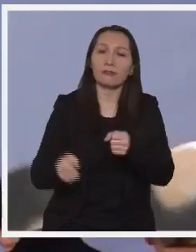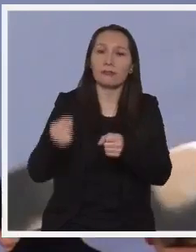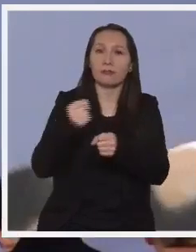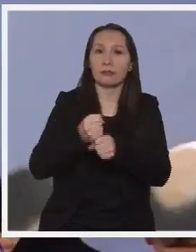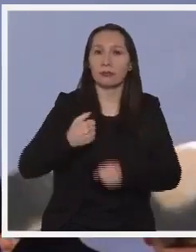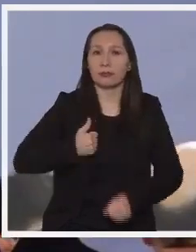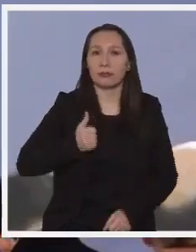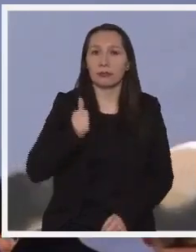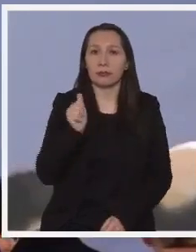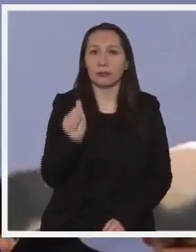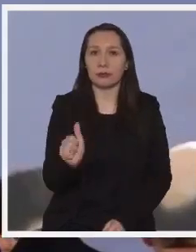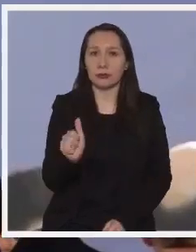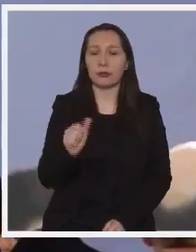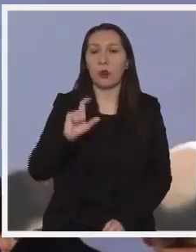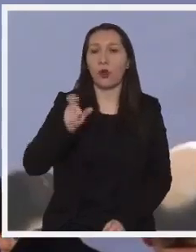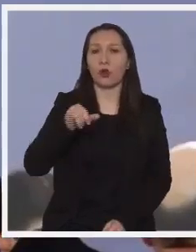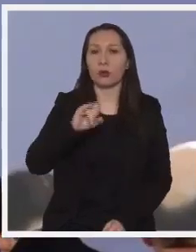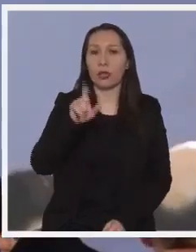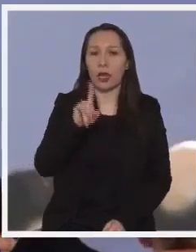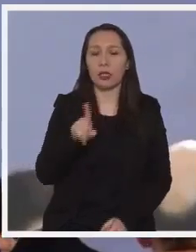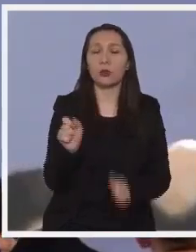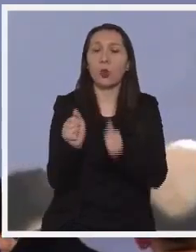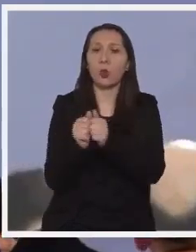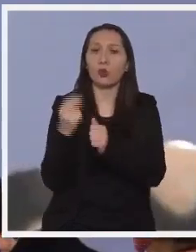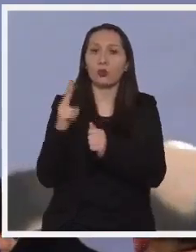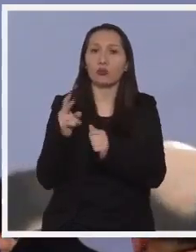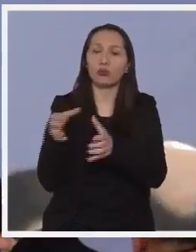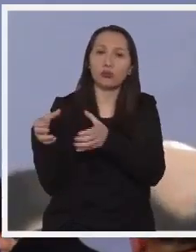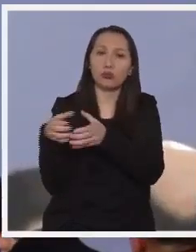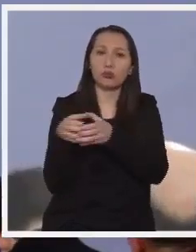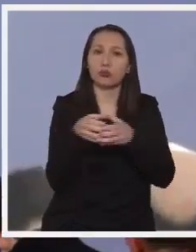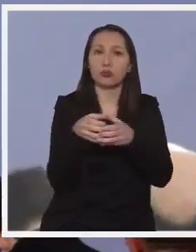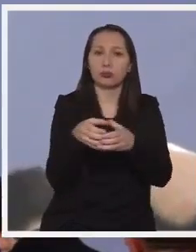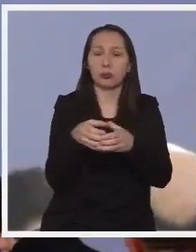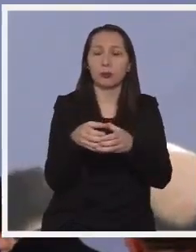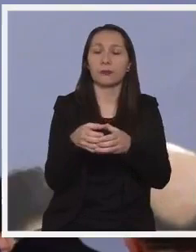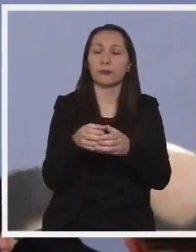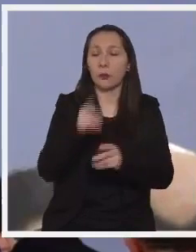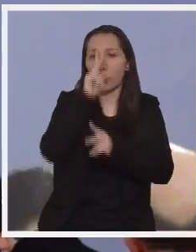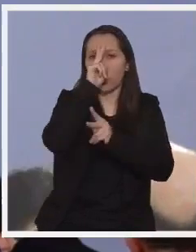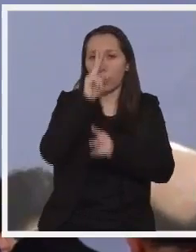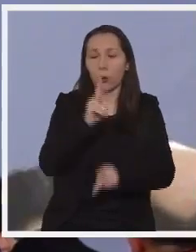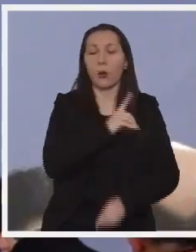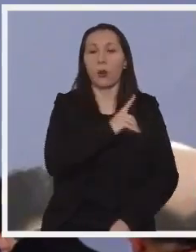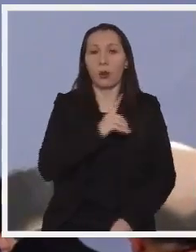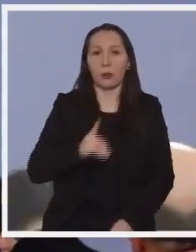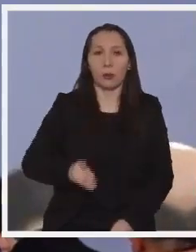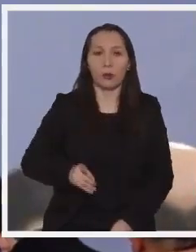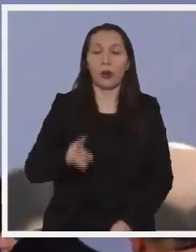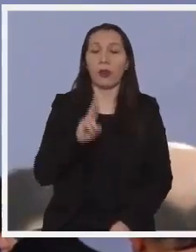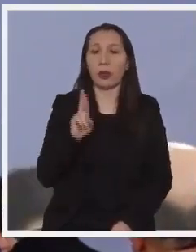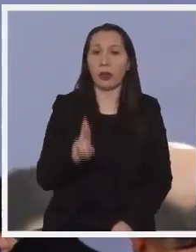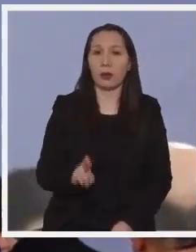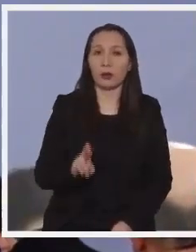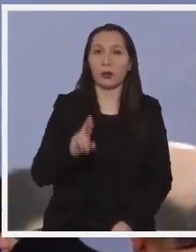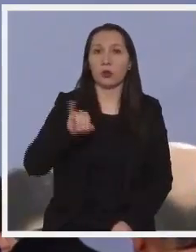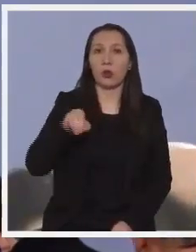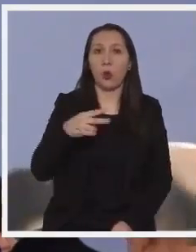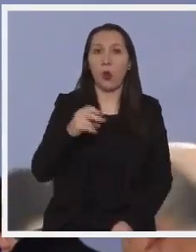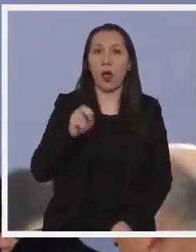Naciones Claudio González junto a sus respectivas delegaciones. El honorable diputado de la República Andrés